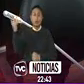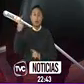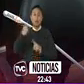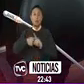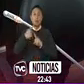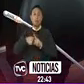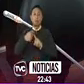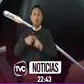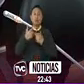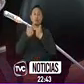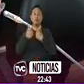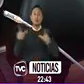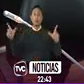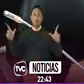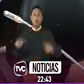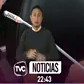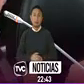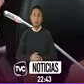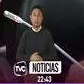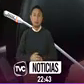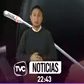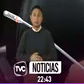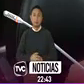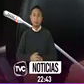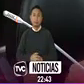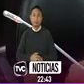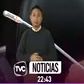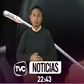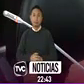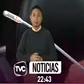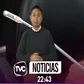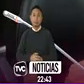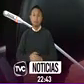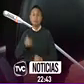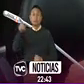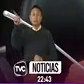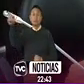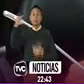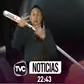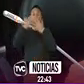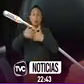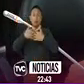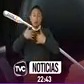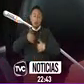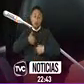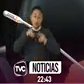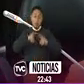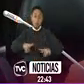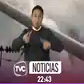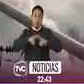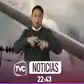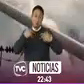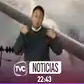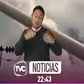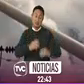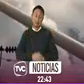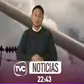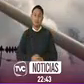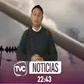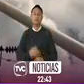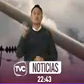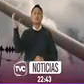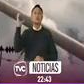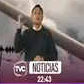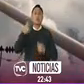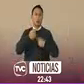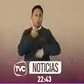mercado libre. Mercado libre. El generador pone el precio que quiere. Que Colombia